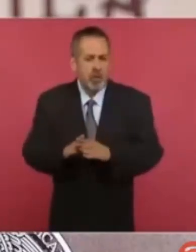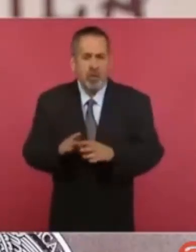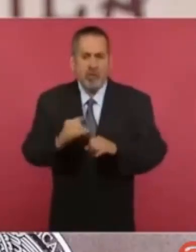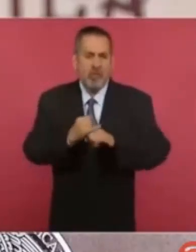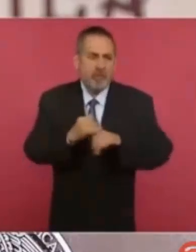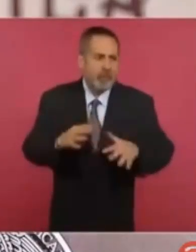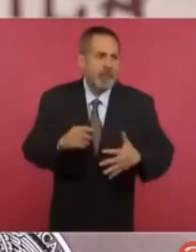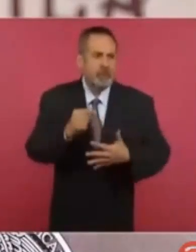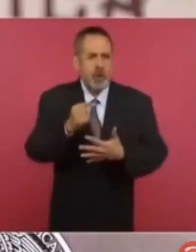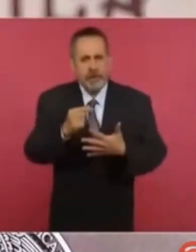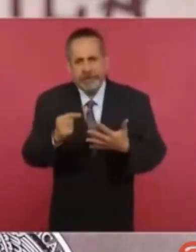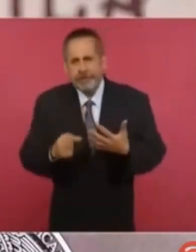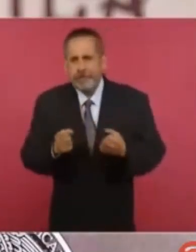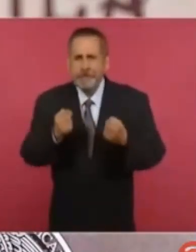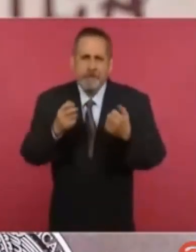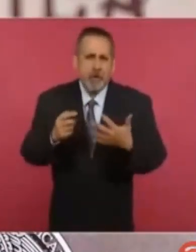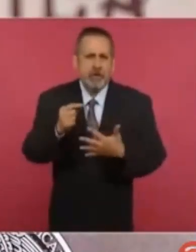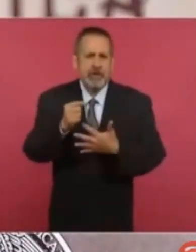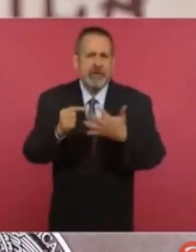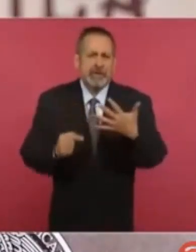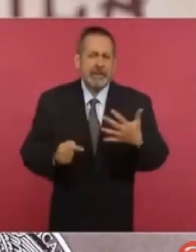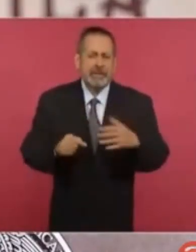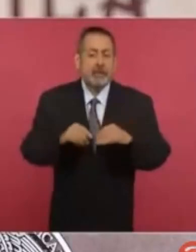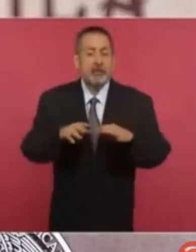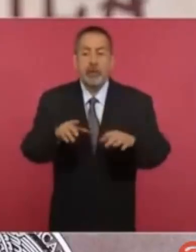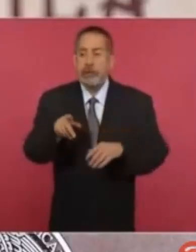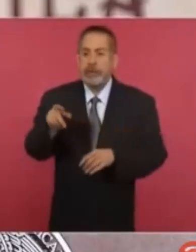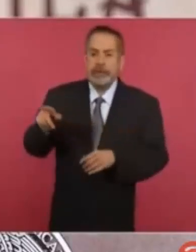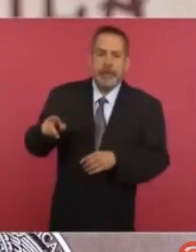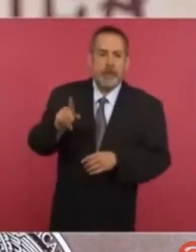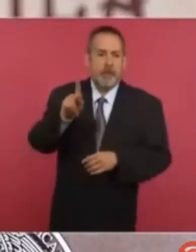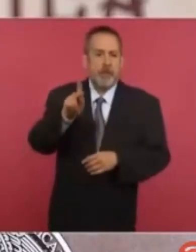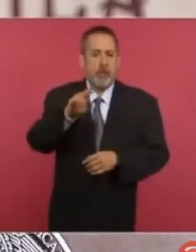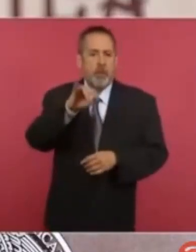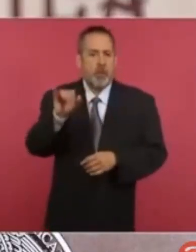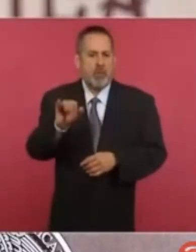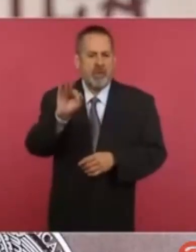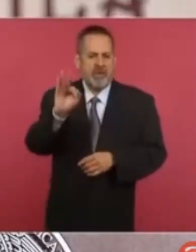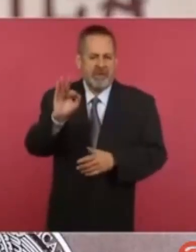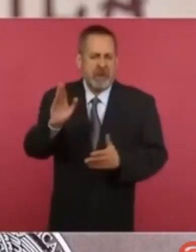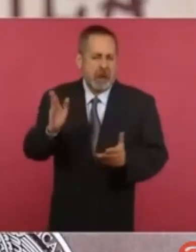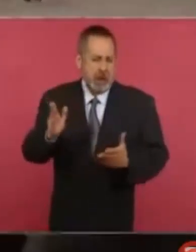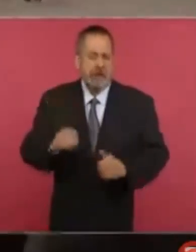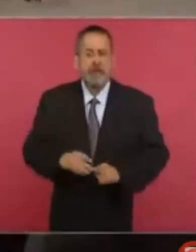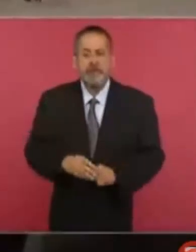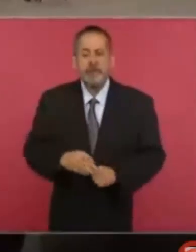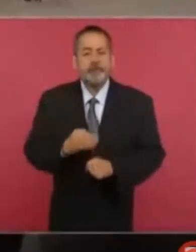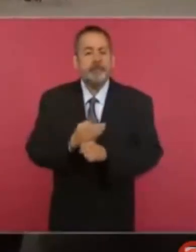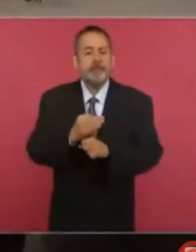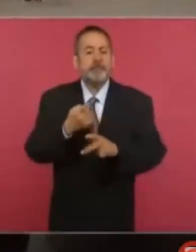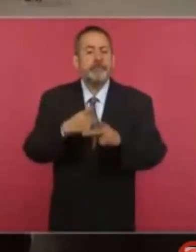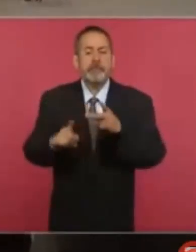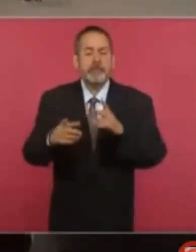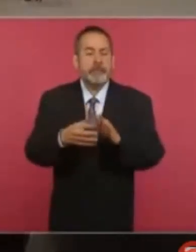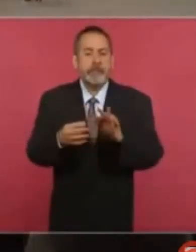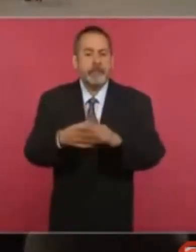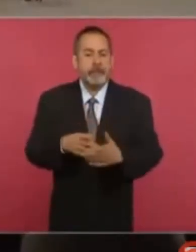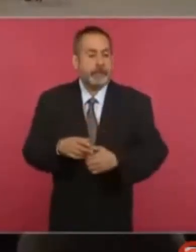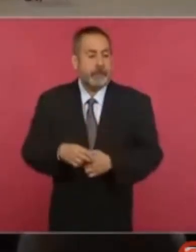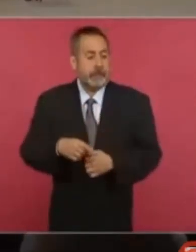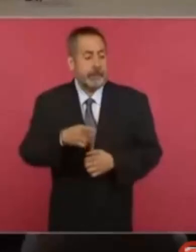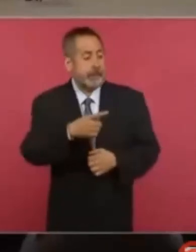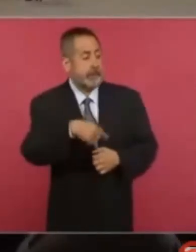lleno de noticias sobre el poder judicial Así que vamos a iniciar sobre que los